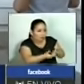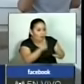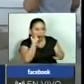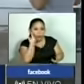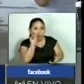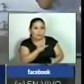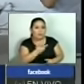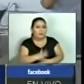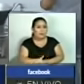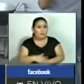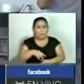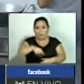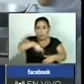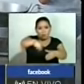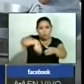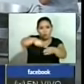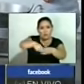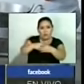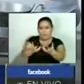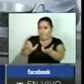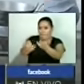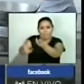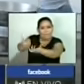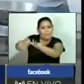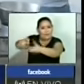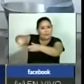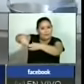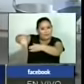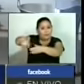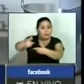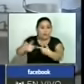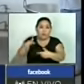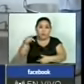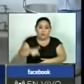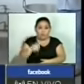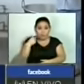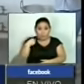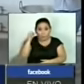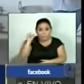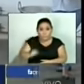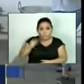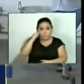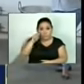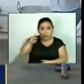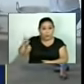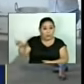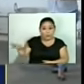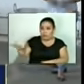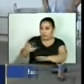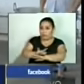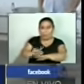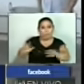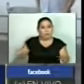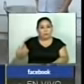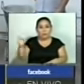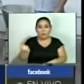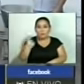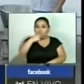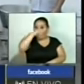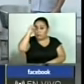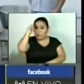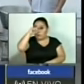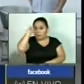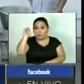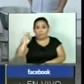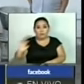en todas las cocinas, a veces ni dan abasto. Pero ahorita, como puede ver, no hay ni trabajadores ni se